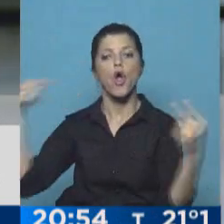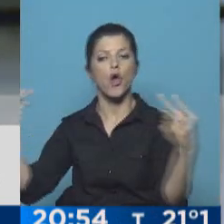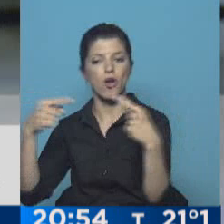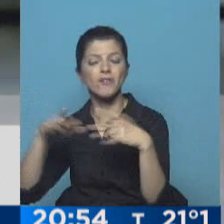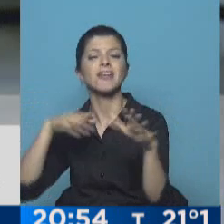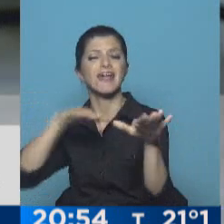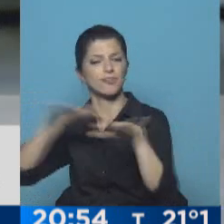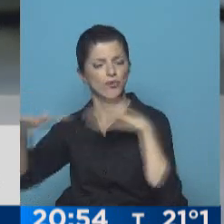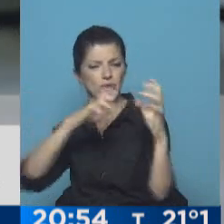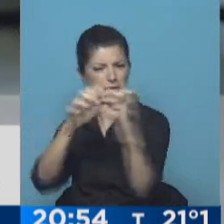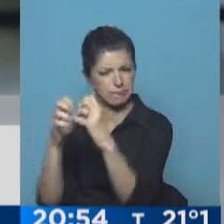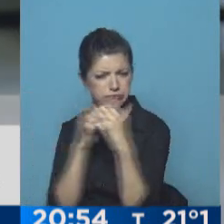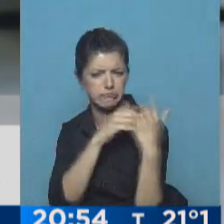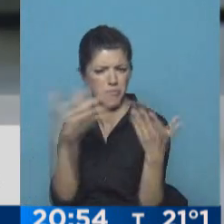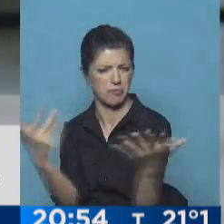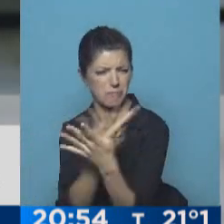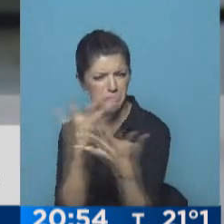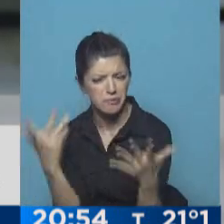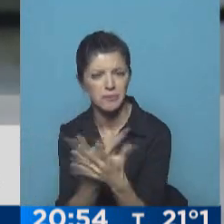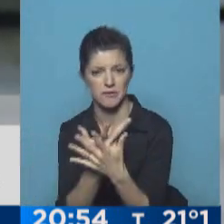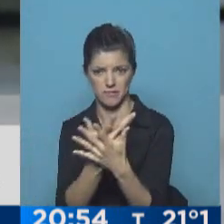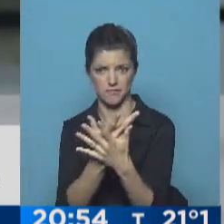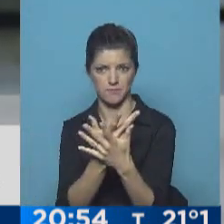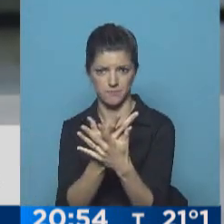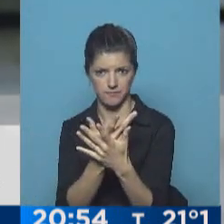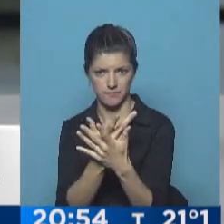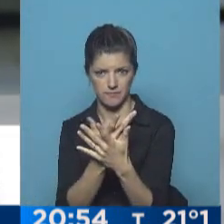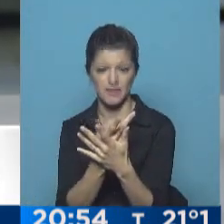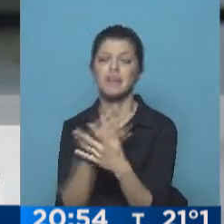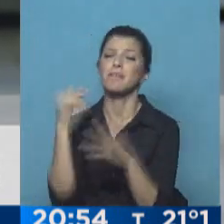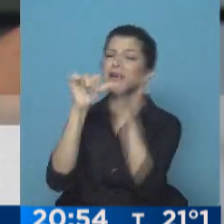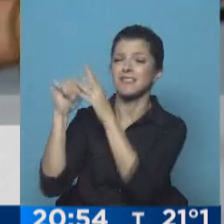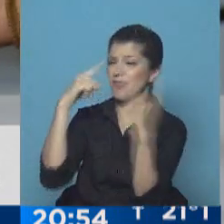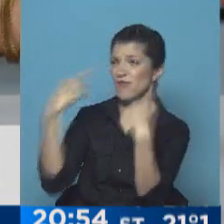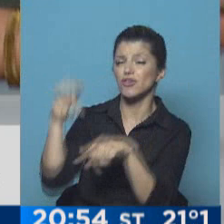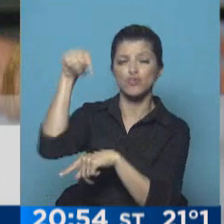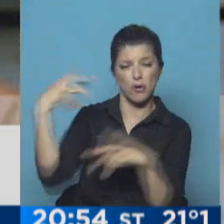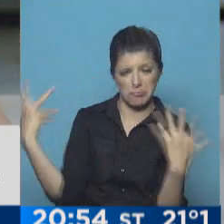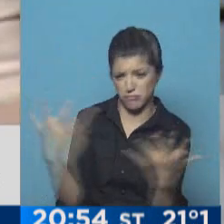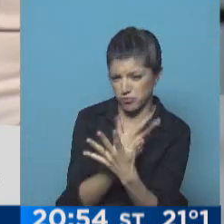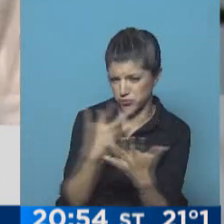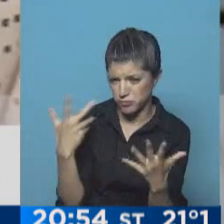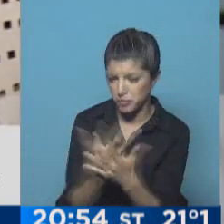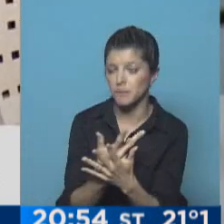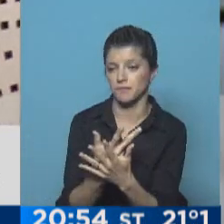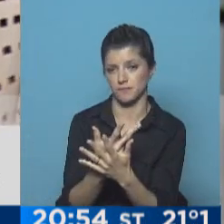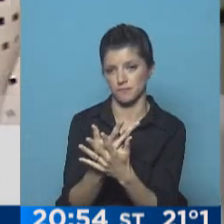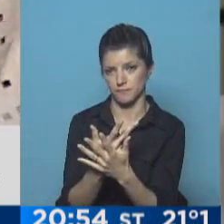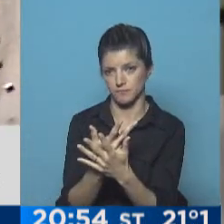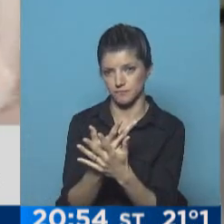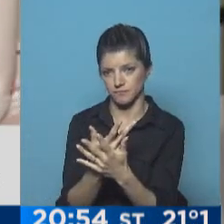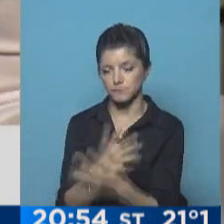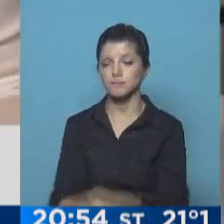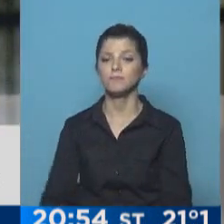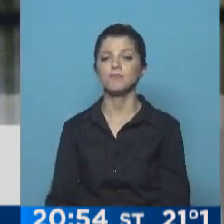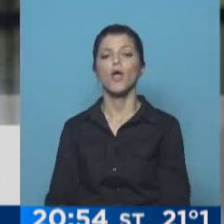de sufrimiento de expoliación que están sufriendo en distintas partes del planeta